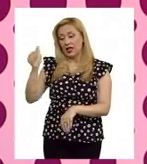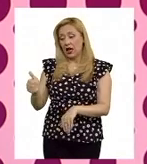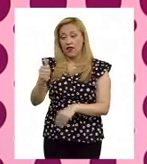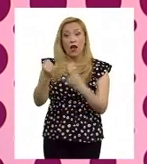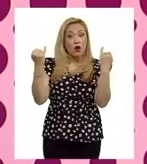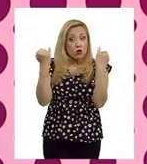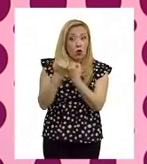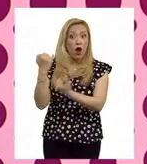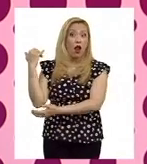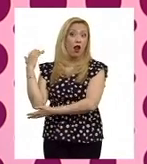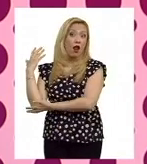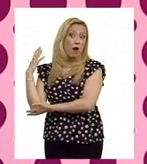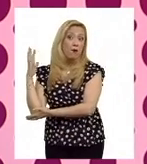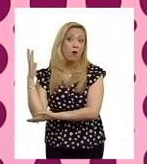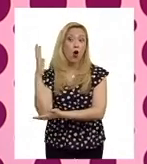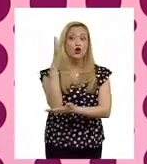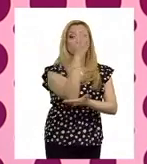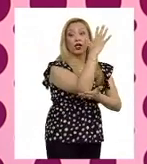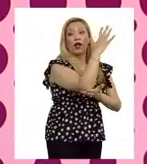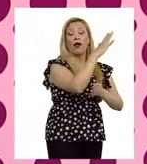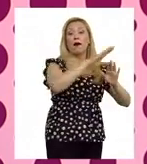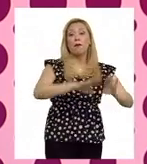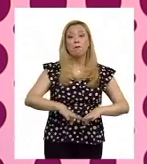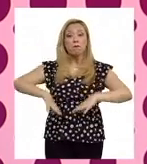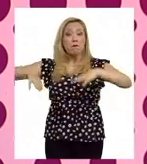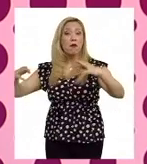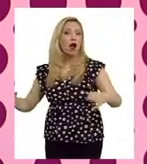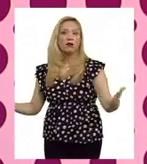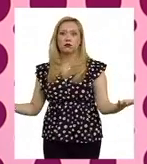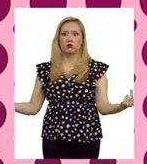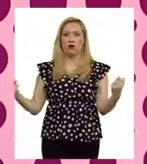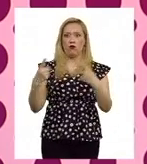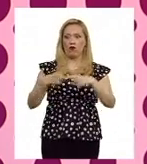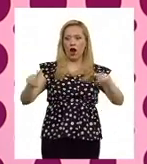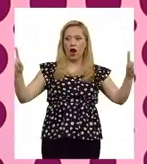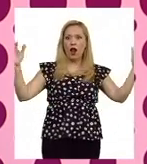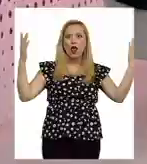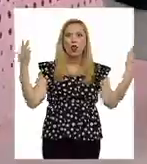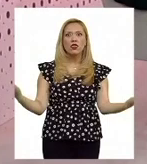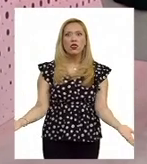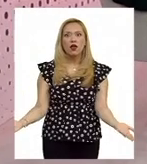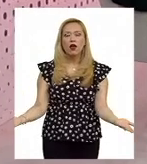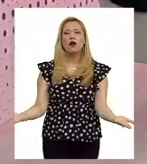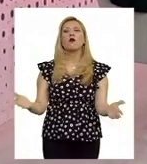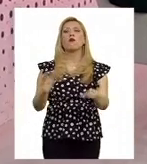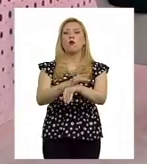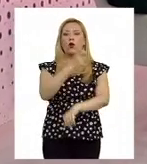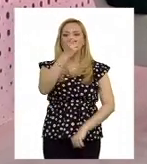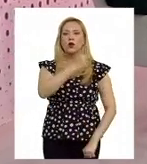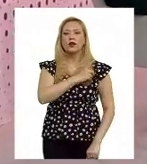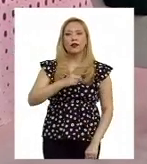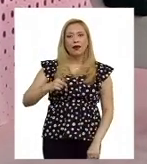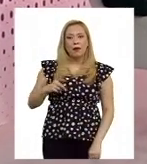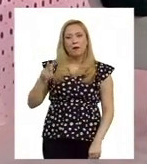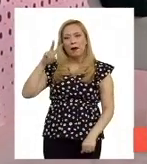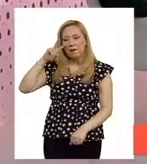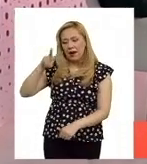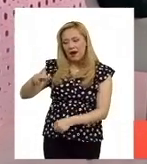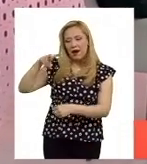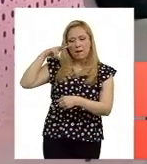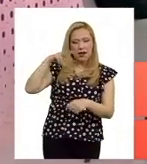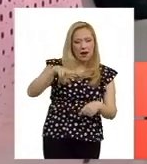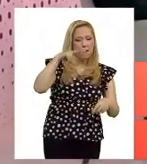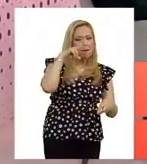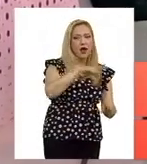es una variante que ha, digamos, faltado en la concepción precisamente